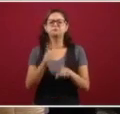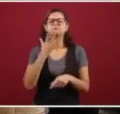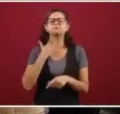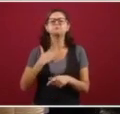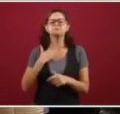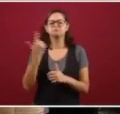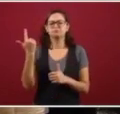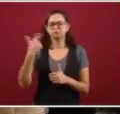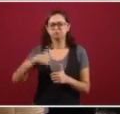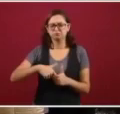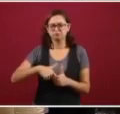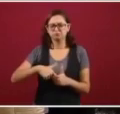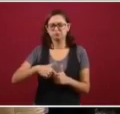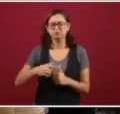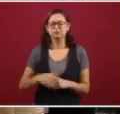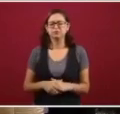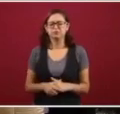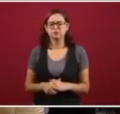Producción de gasolinas,